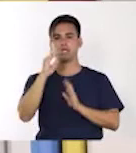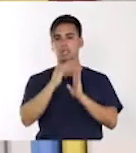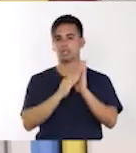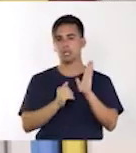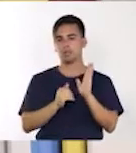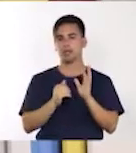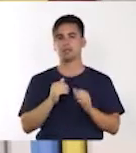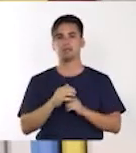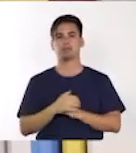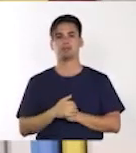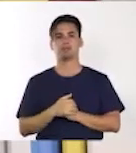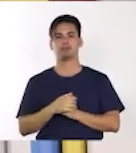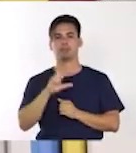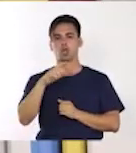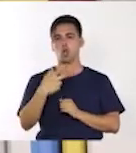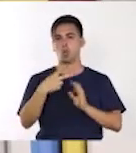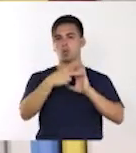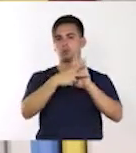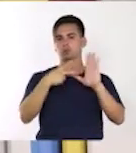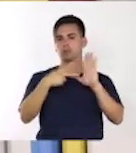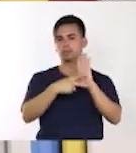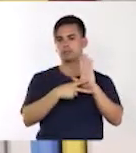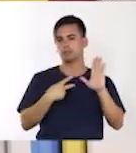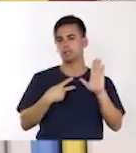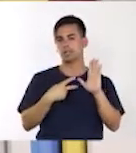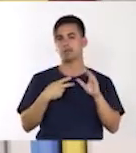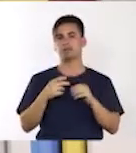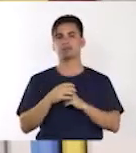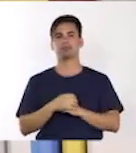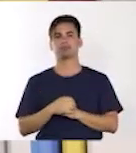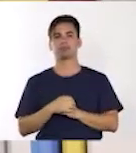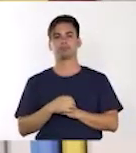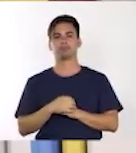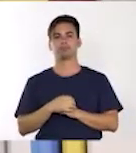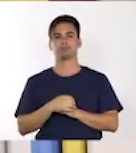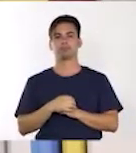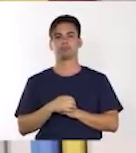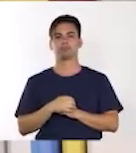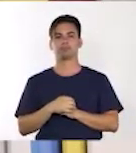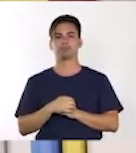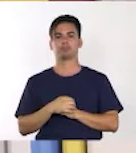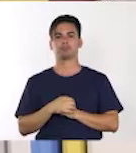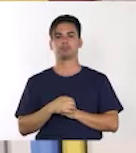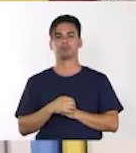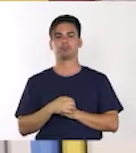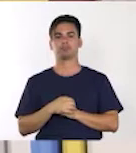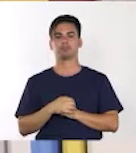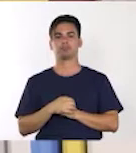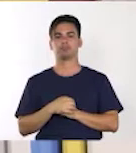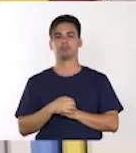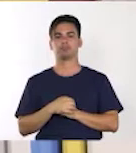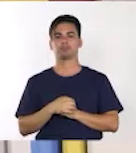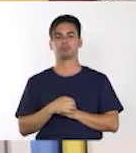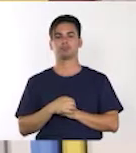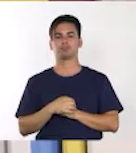expresados en el tema que le corresponde trabajar en este seminario. Por lo